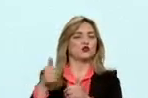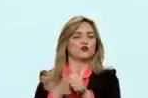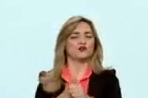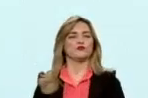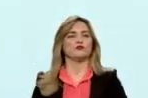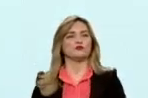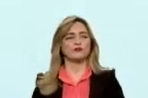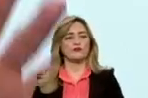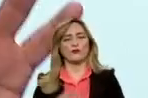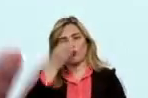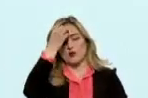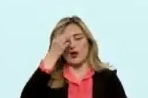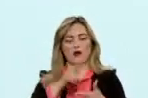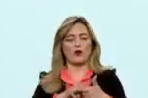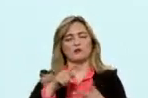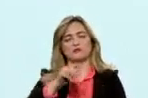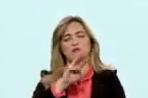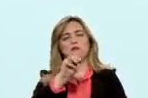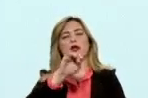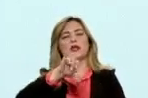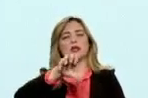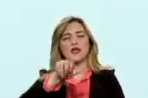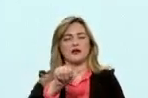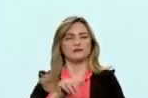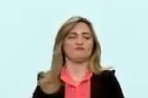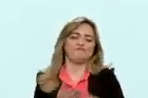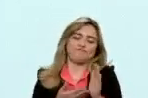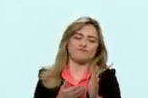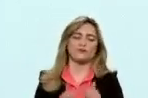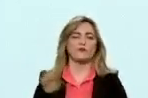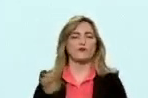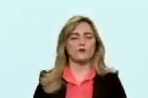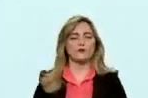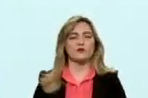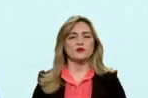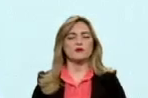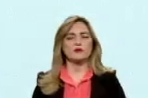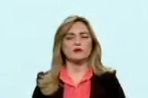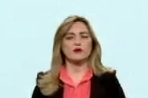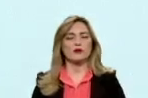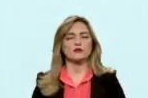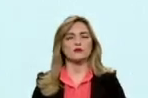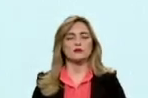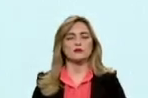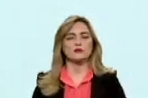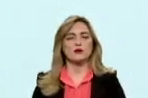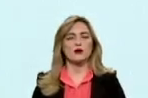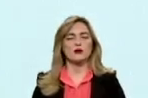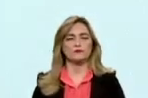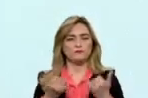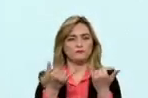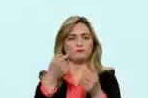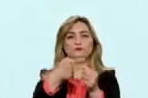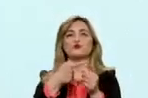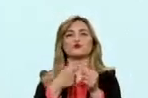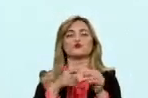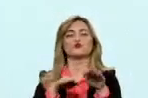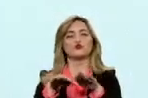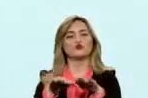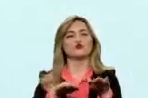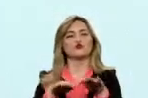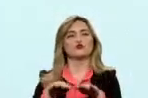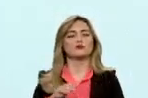aledaños, Rumiñahui, Mejía, por ejemplo. Entonces, aproximadamente hoy en Quito, la